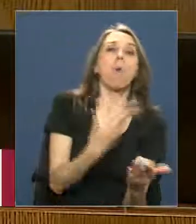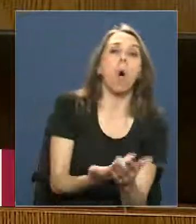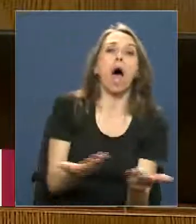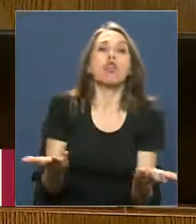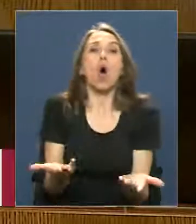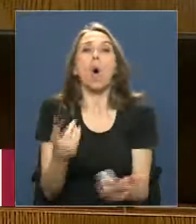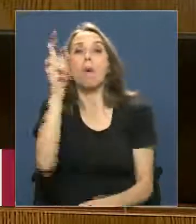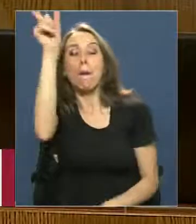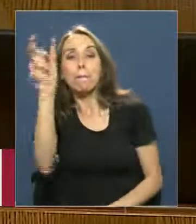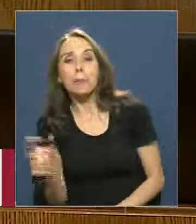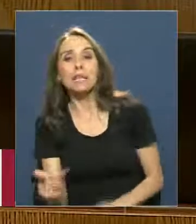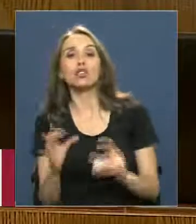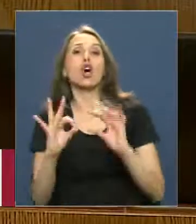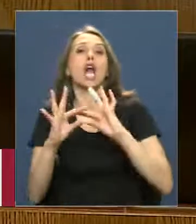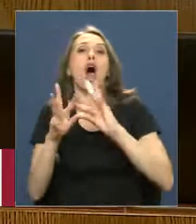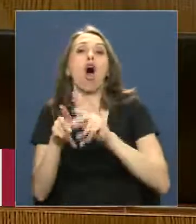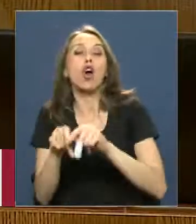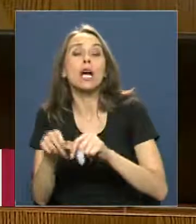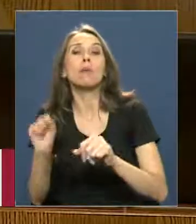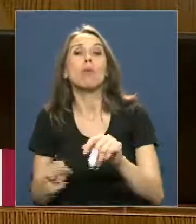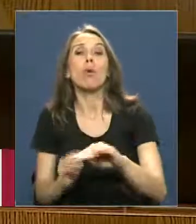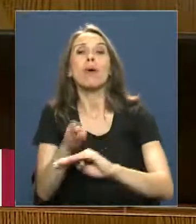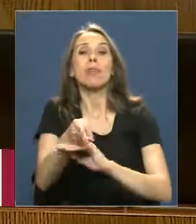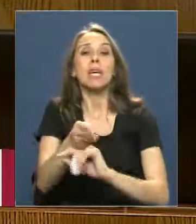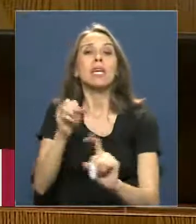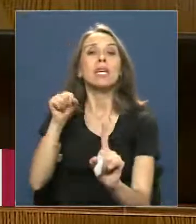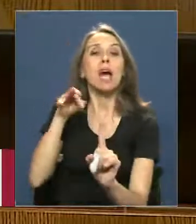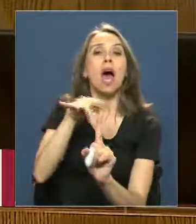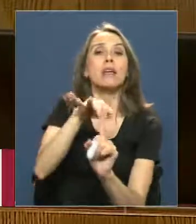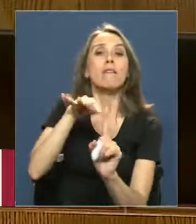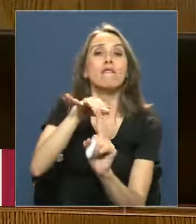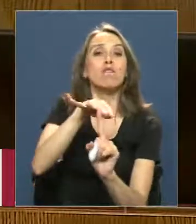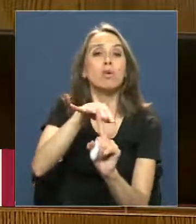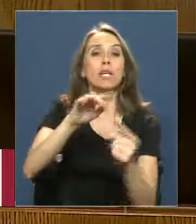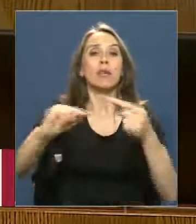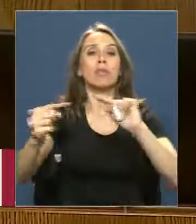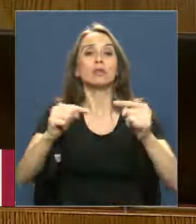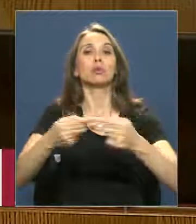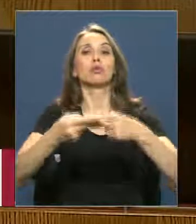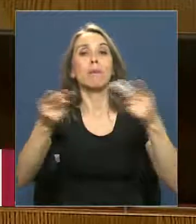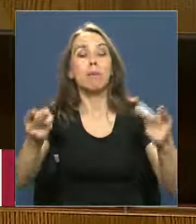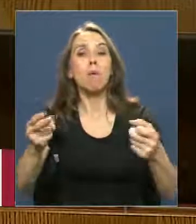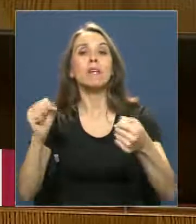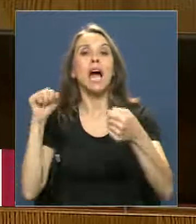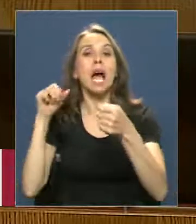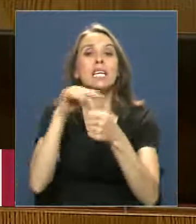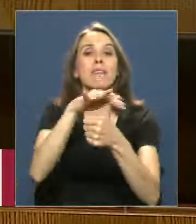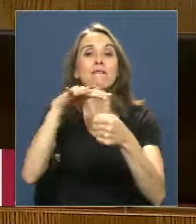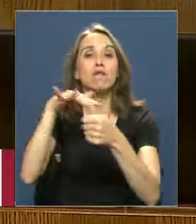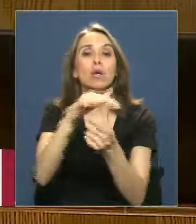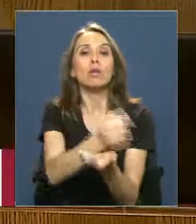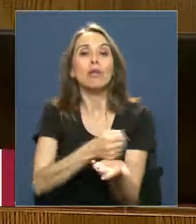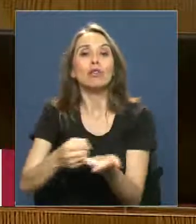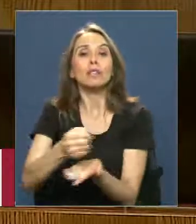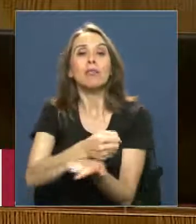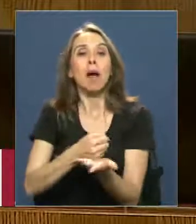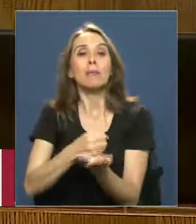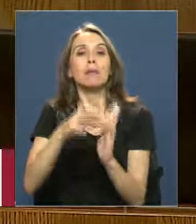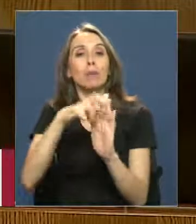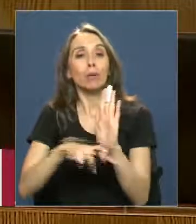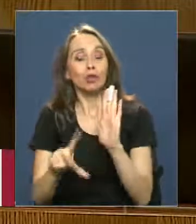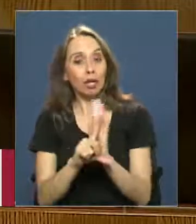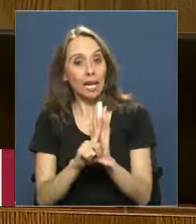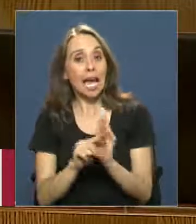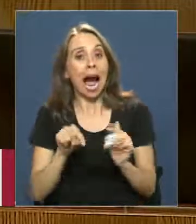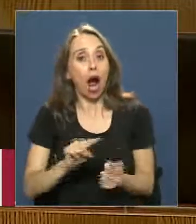una persona o una organización podría influir en un debate público, influir en un debate de una tramitación de una ley. Lo que